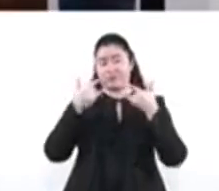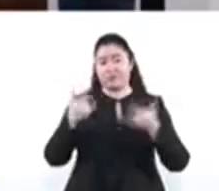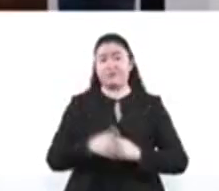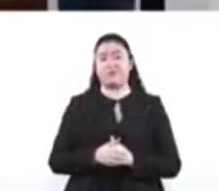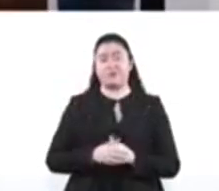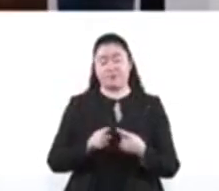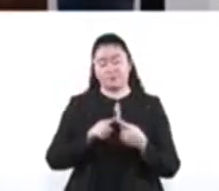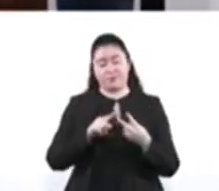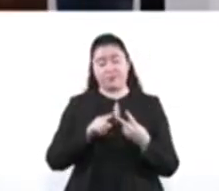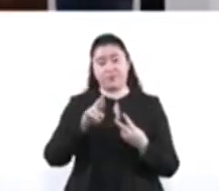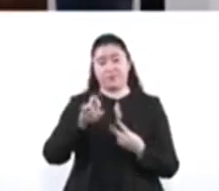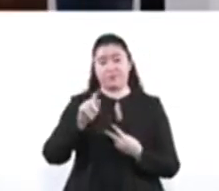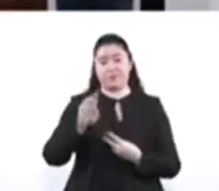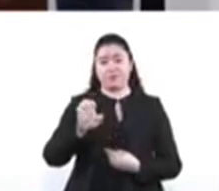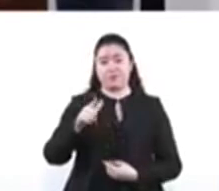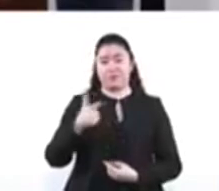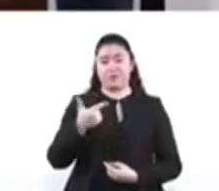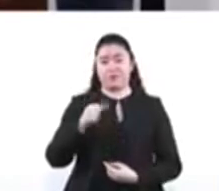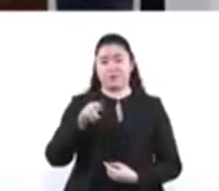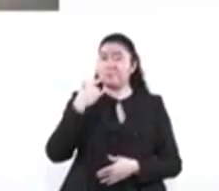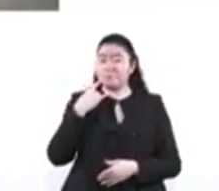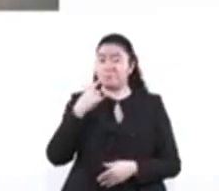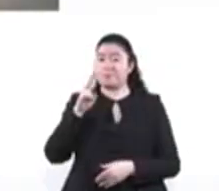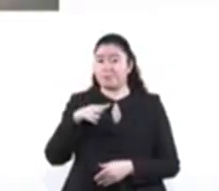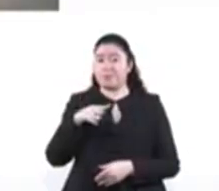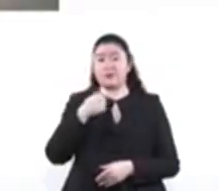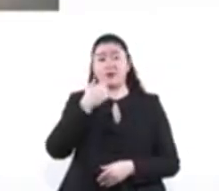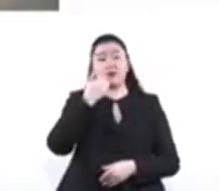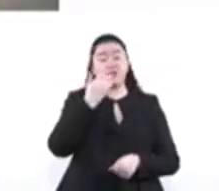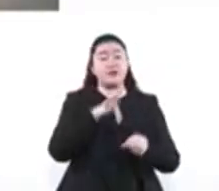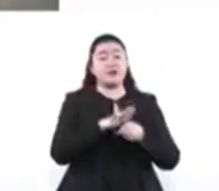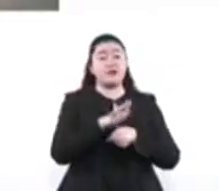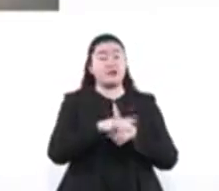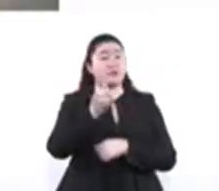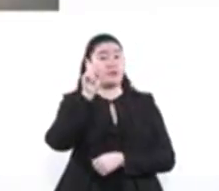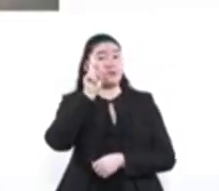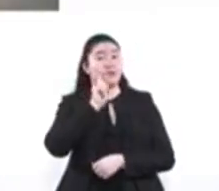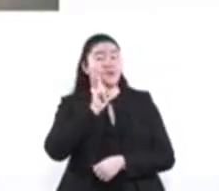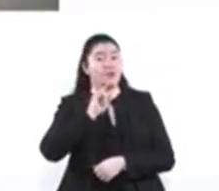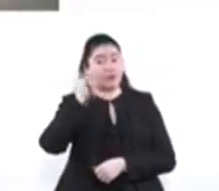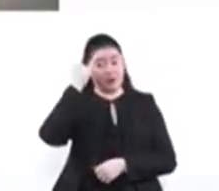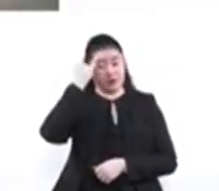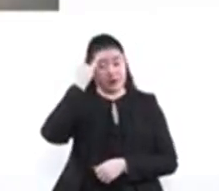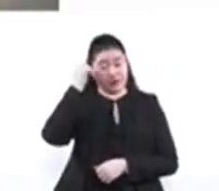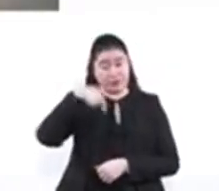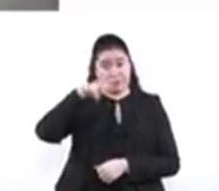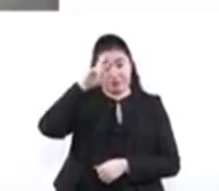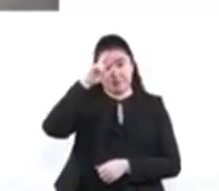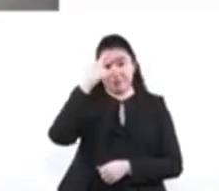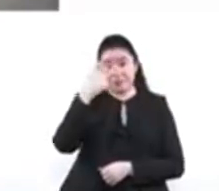colocará la estatua de una mujer indígena de la etnia olmeca, según adelantó la alcaldesa de Ciudad de México, Claudia